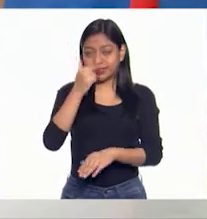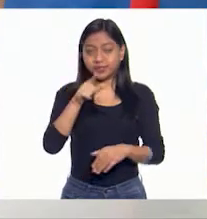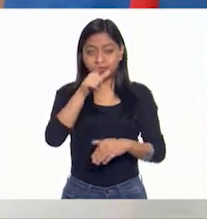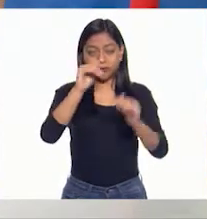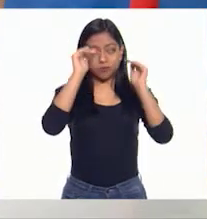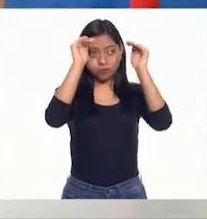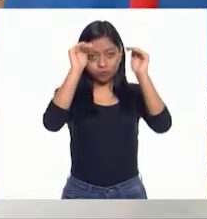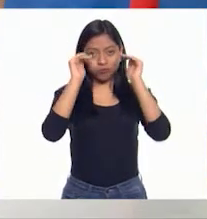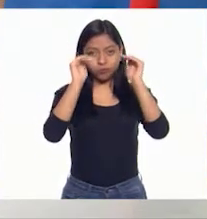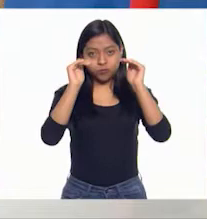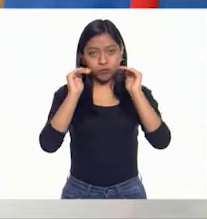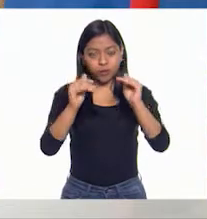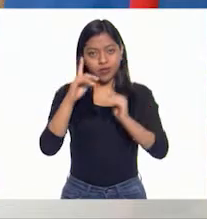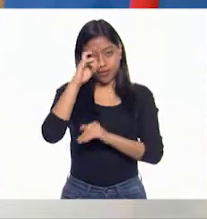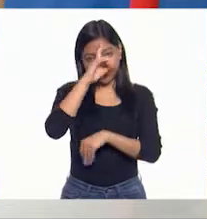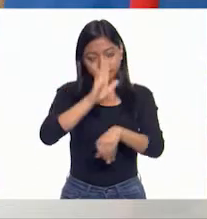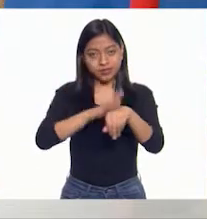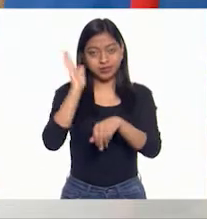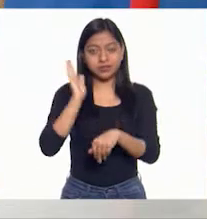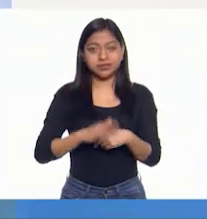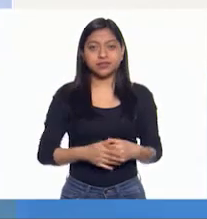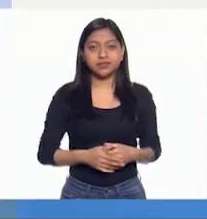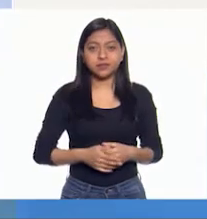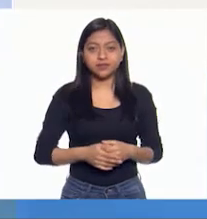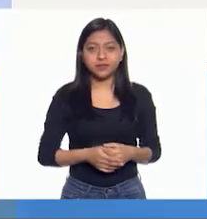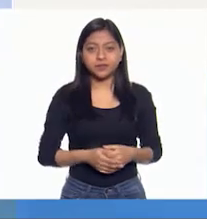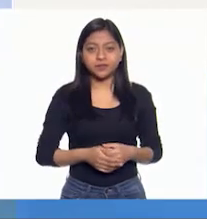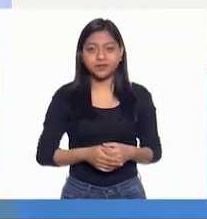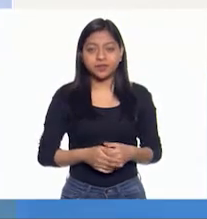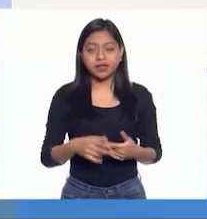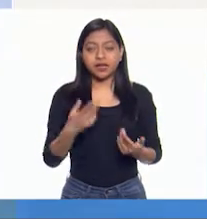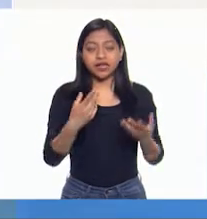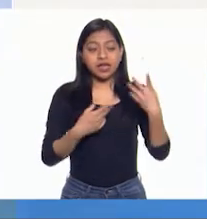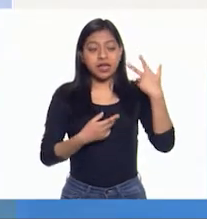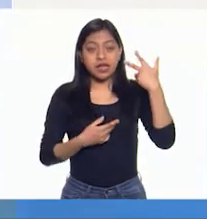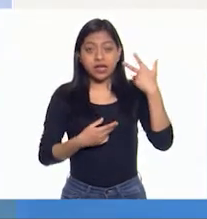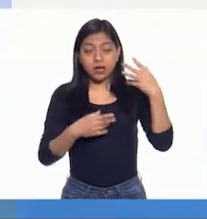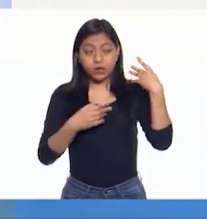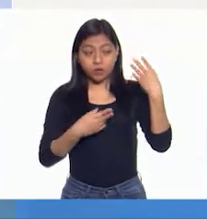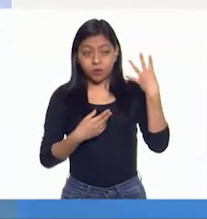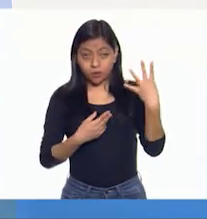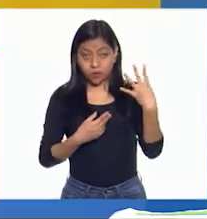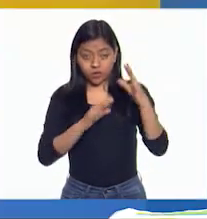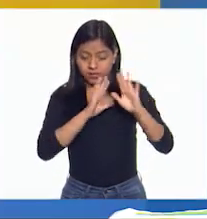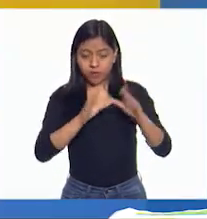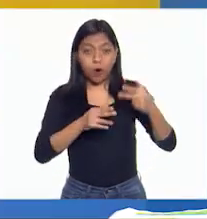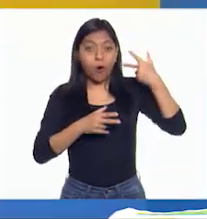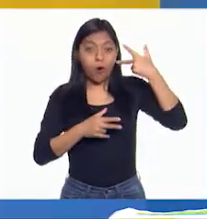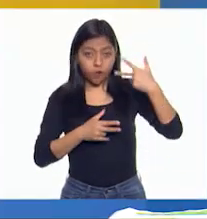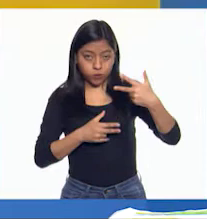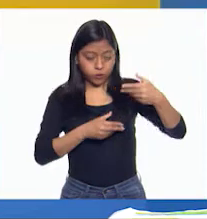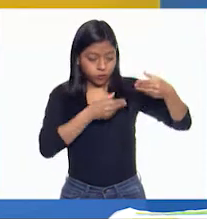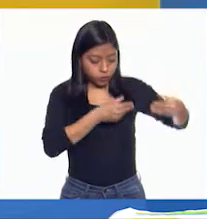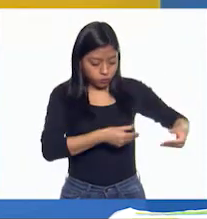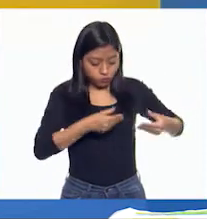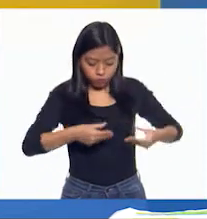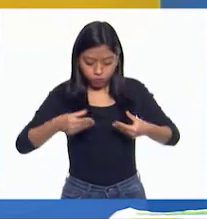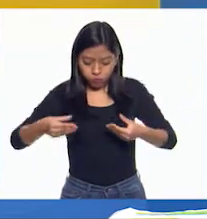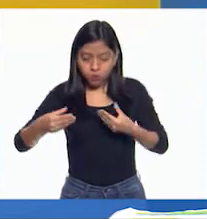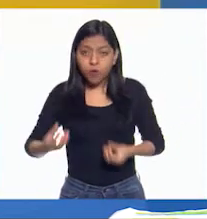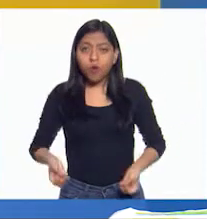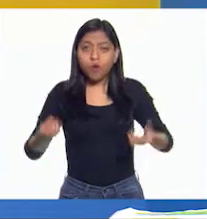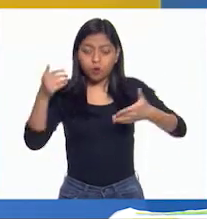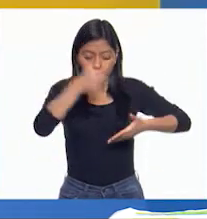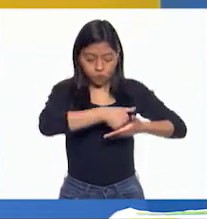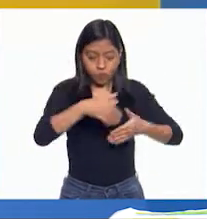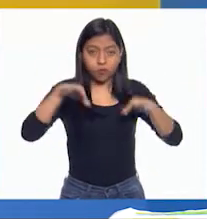de complejidad. Y el doble, es decir, en 8 paquetes. Ah, mira. A ver, en ese